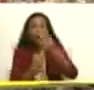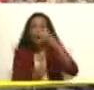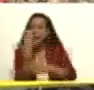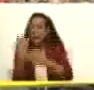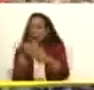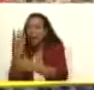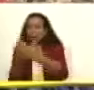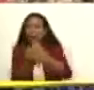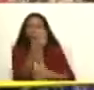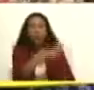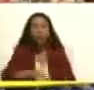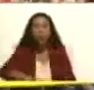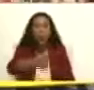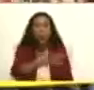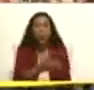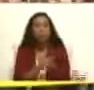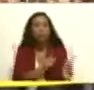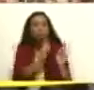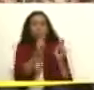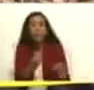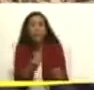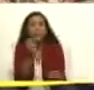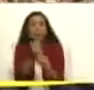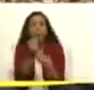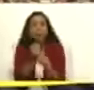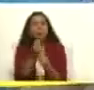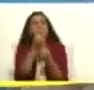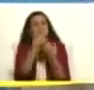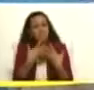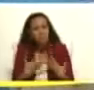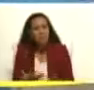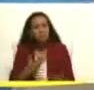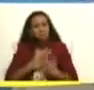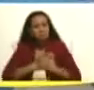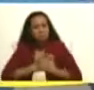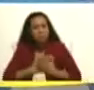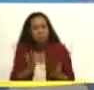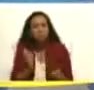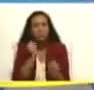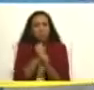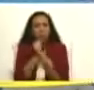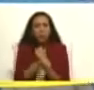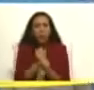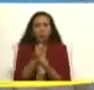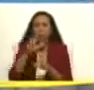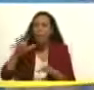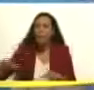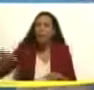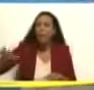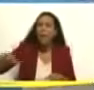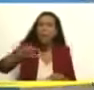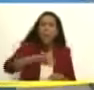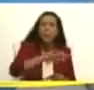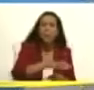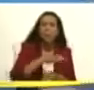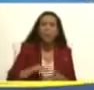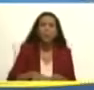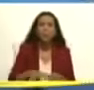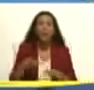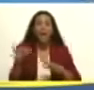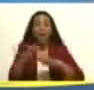donde entonces a ustedes les toca un trabajo bonito en lo territorial, en